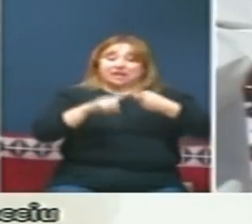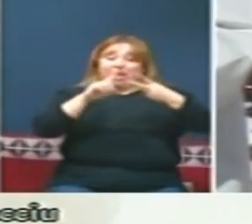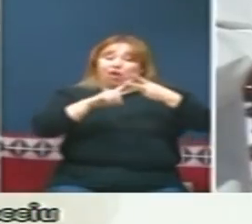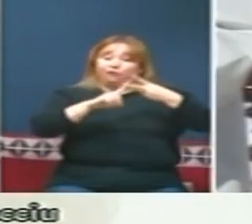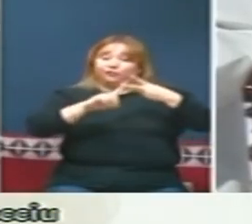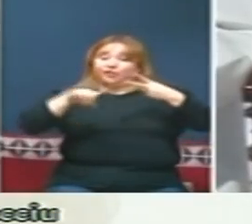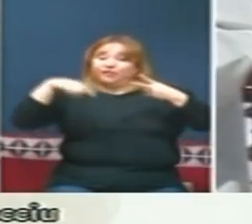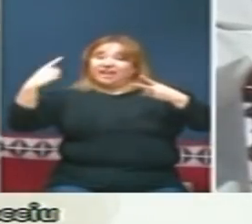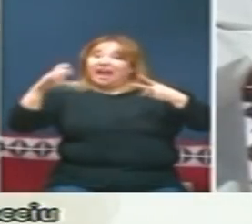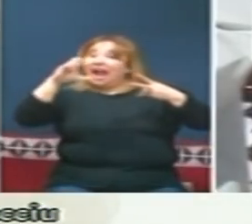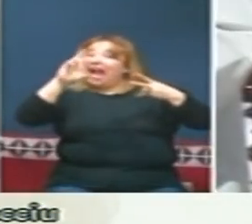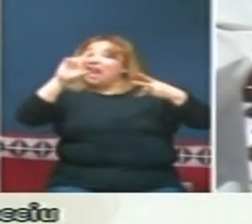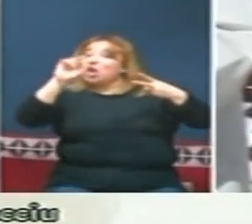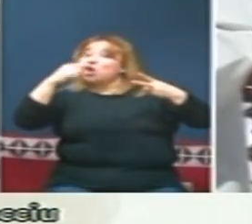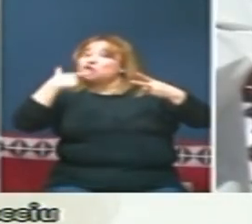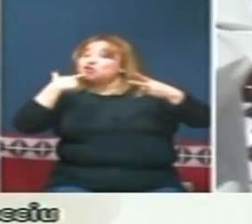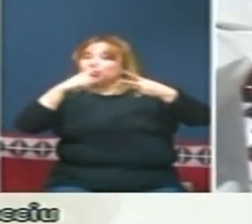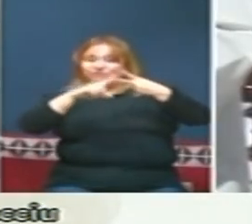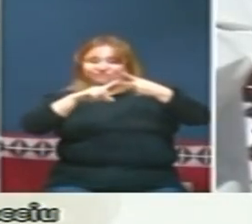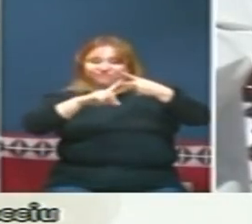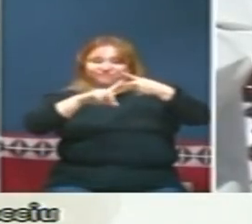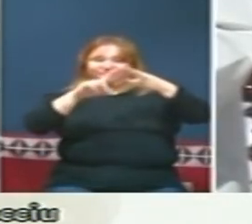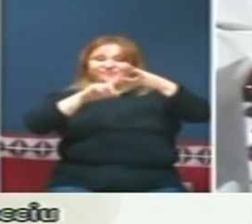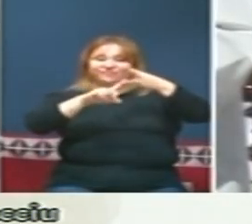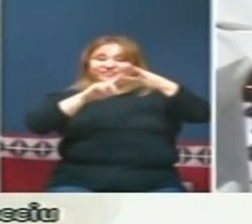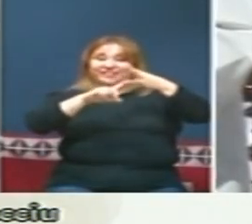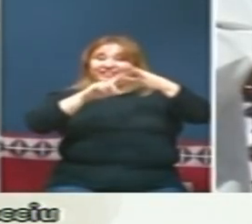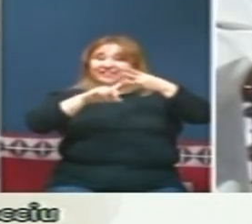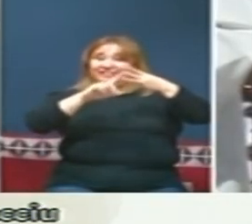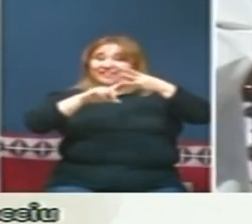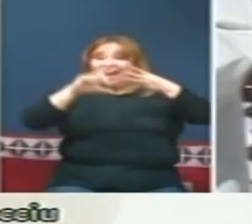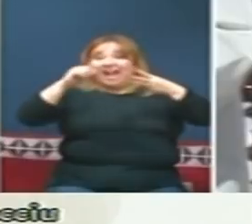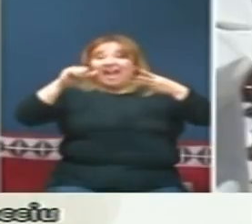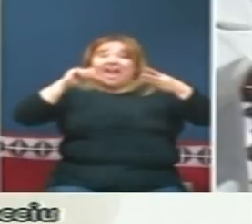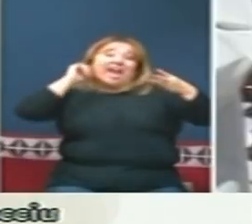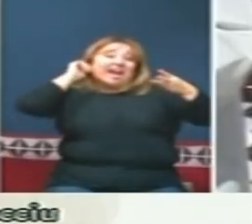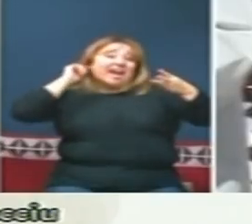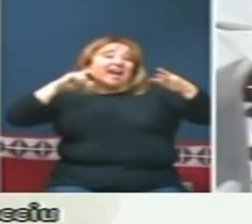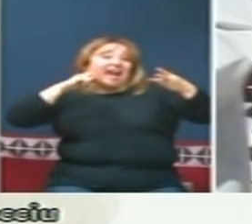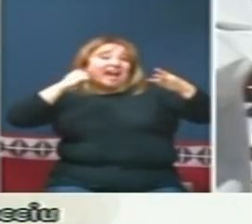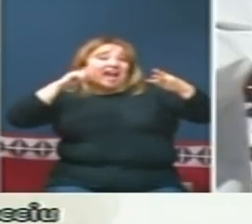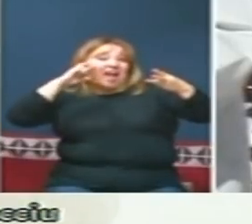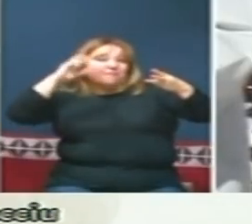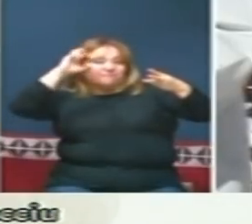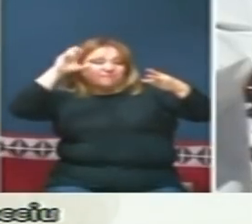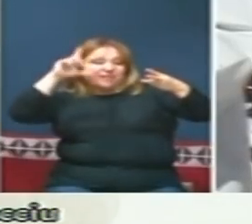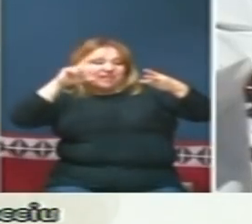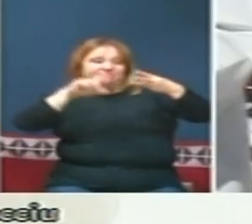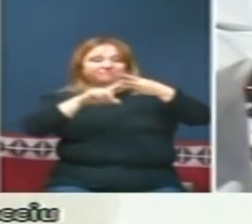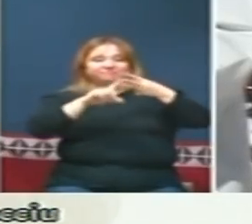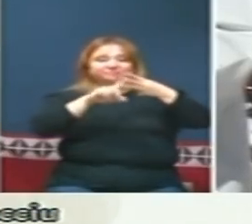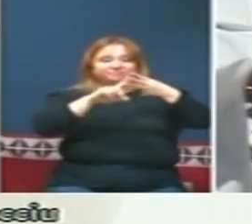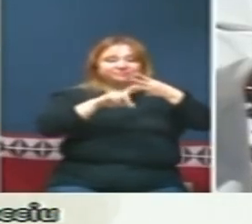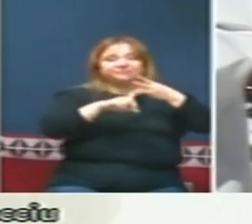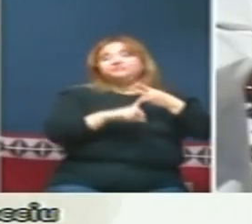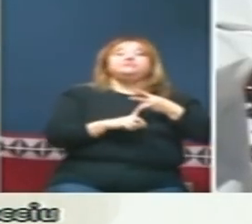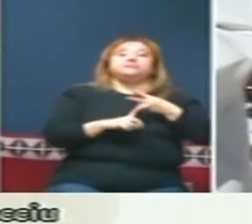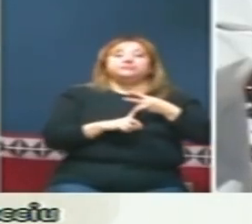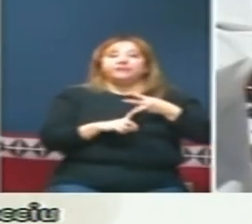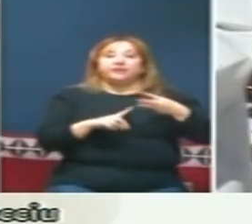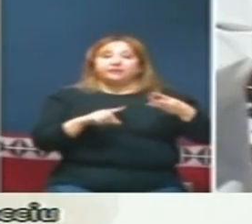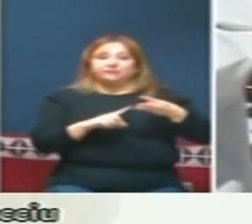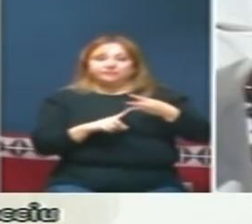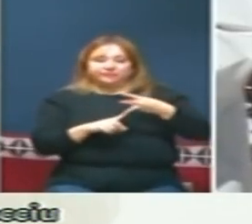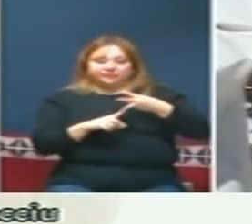Gabriel Josephus, Rogerus Longueville, Presbiter Diocesanus, Carolus Adeo Murias,